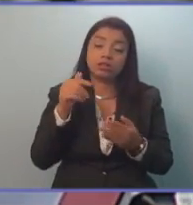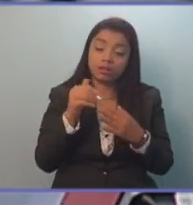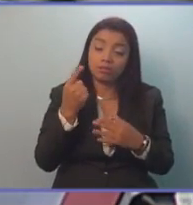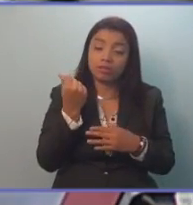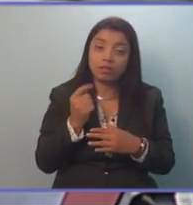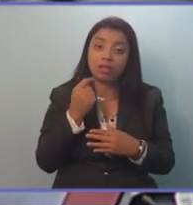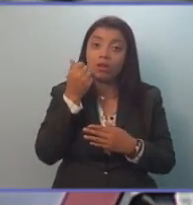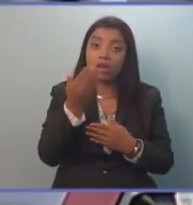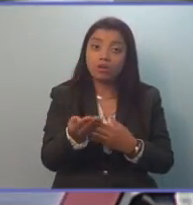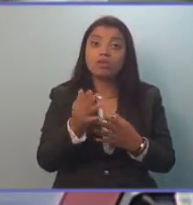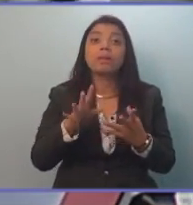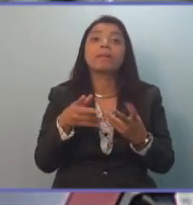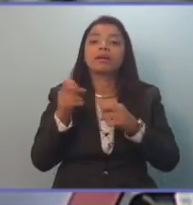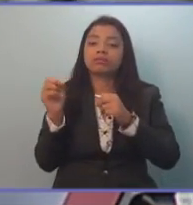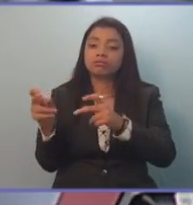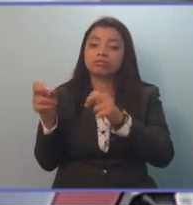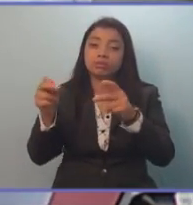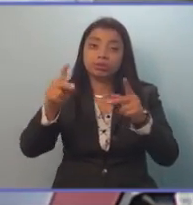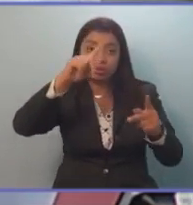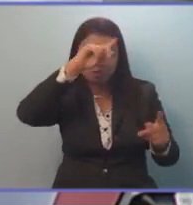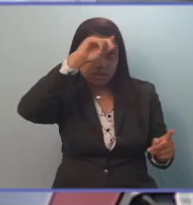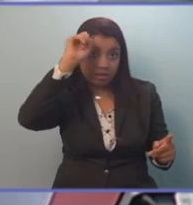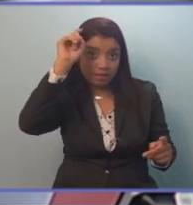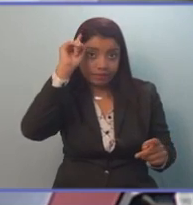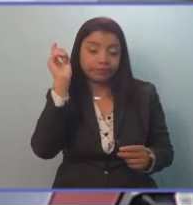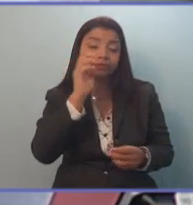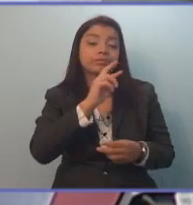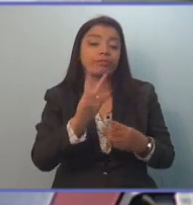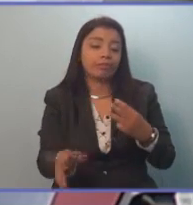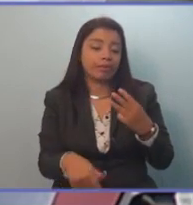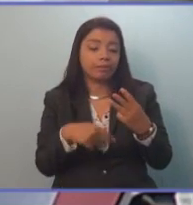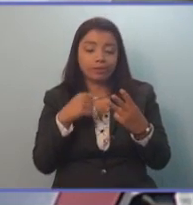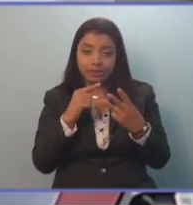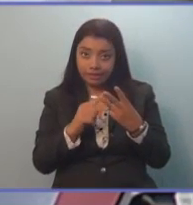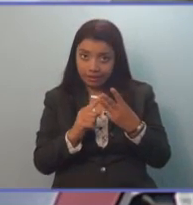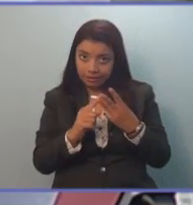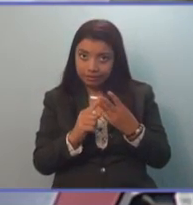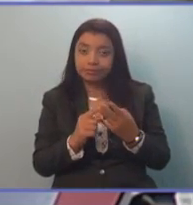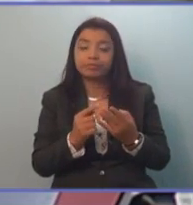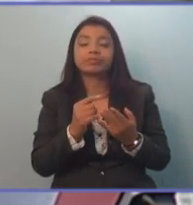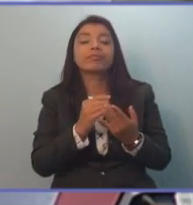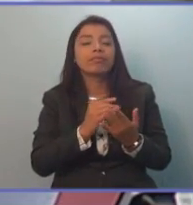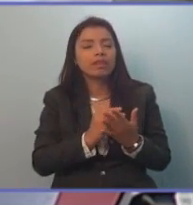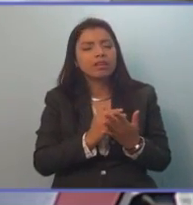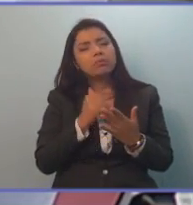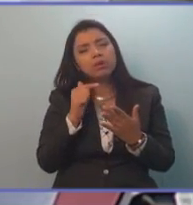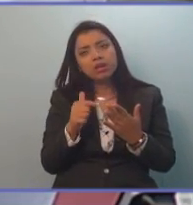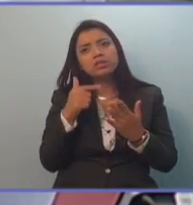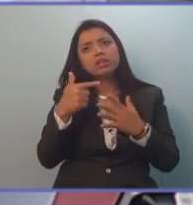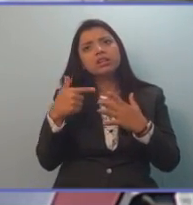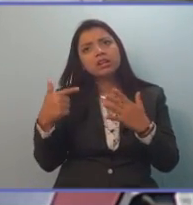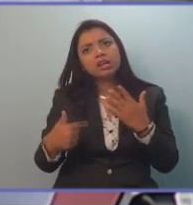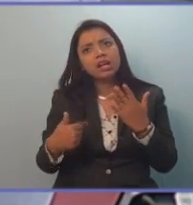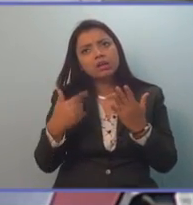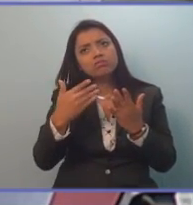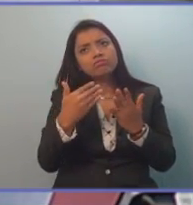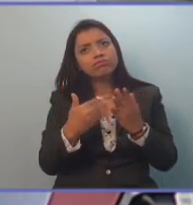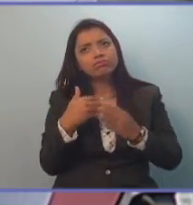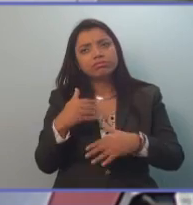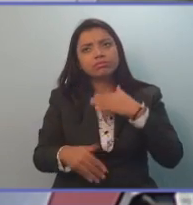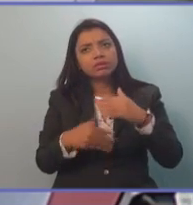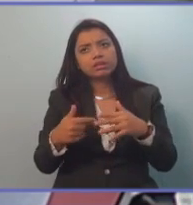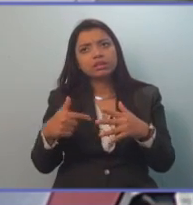de generación de empleos. Romanos 3. Que las disposiciones legales que regulan los procesos